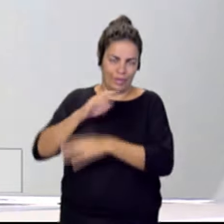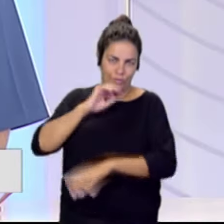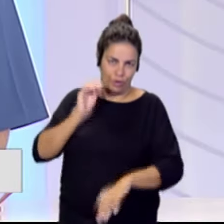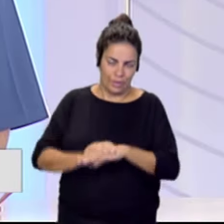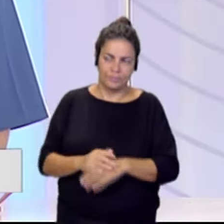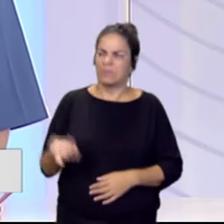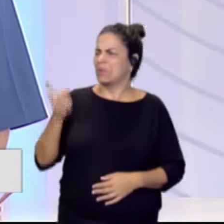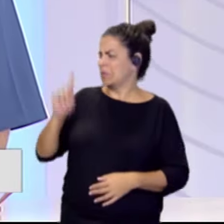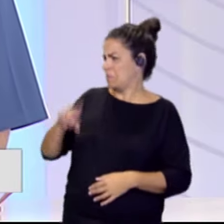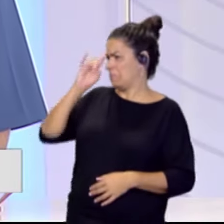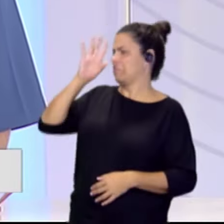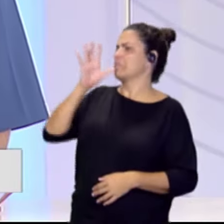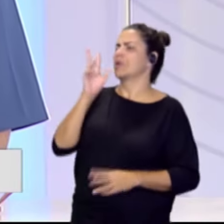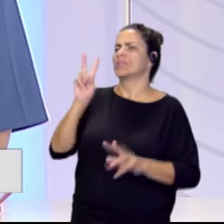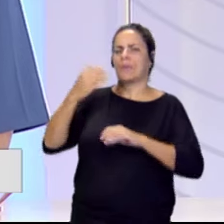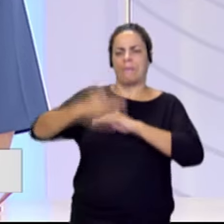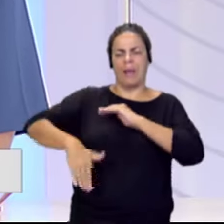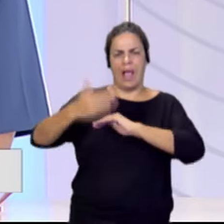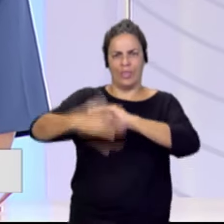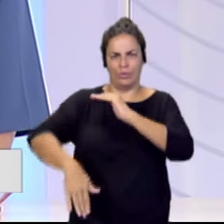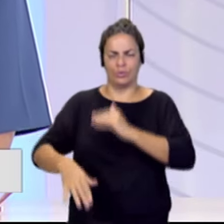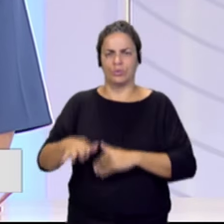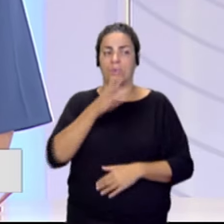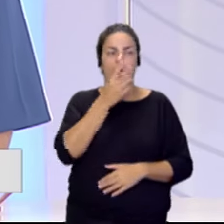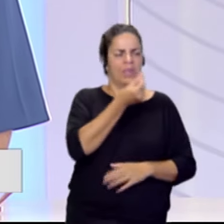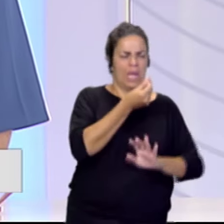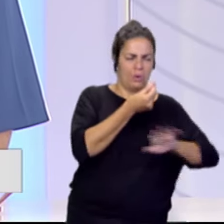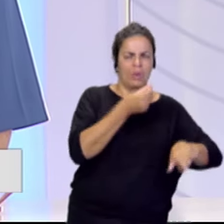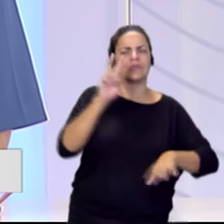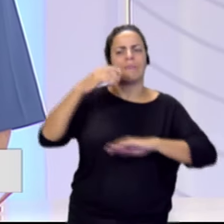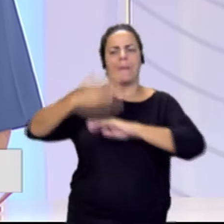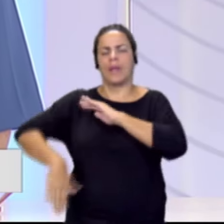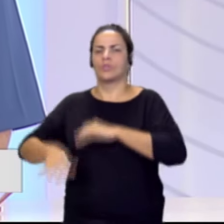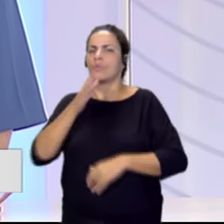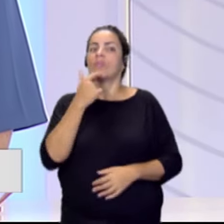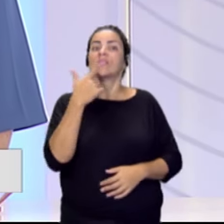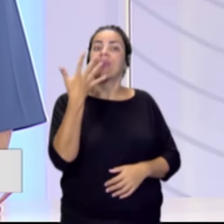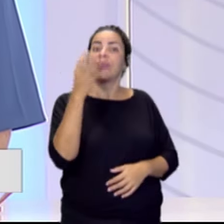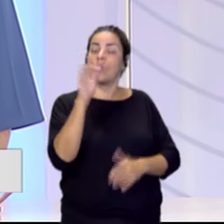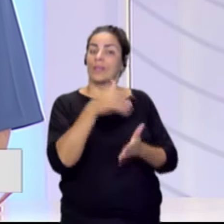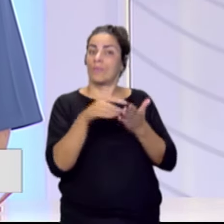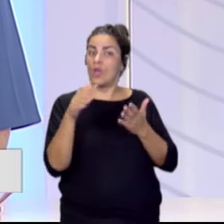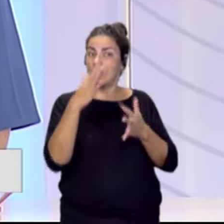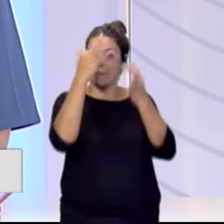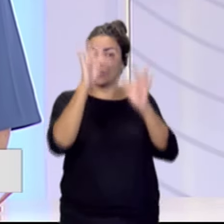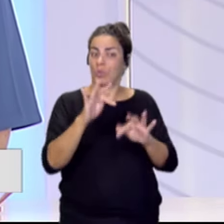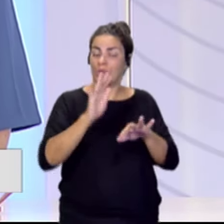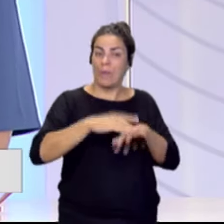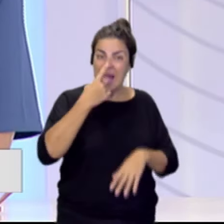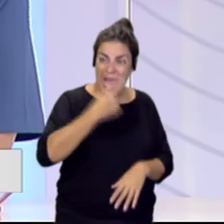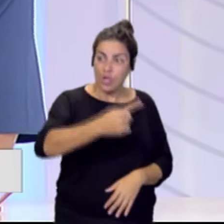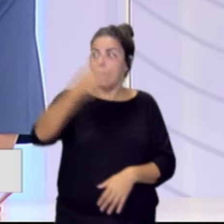los plazos, no tanto del dinero, sino de los plazos. Habla de, bueno, no, es que los 50 millones que estaban presupuestados para el año pasado